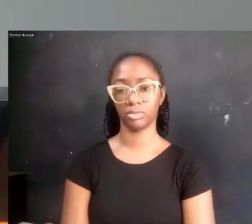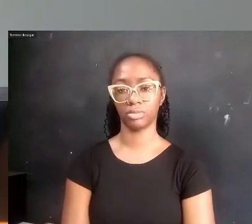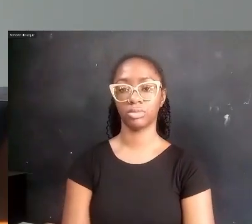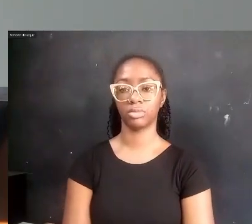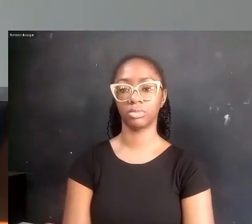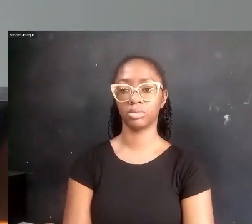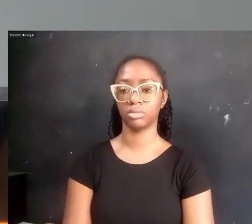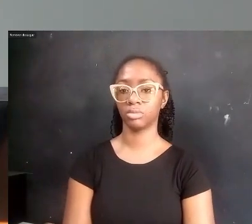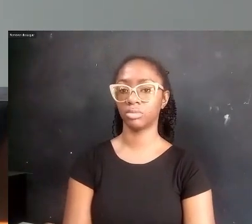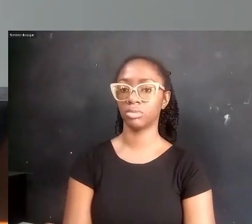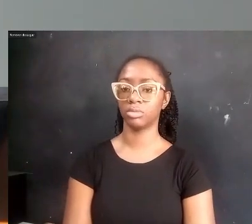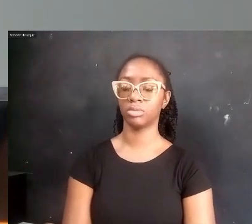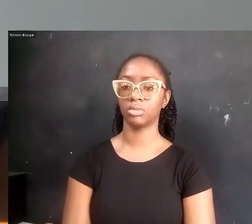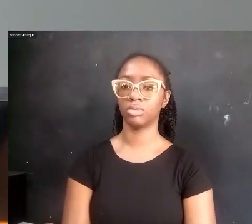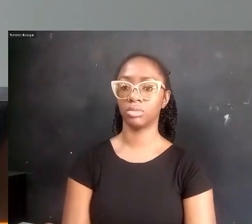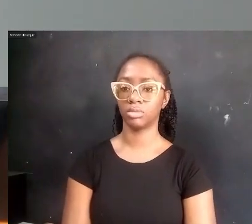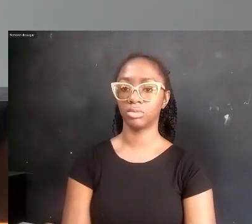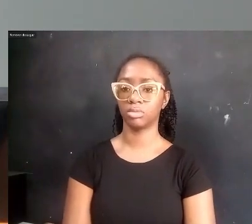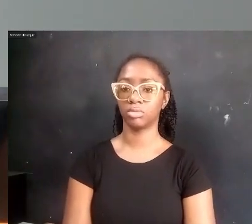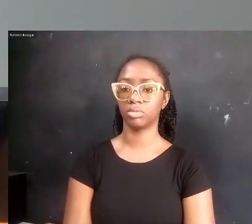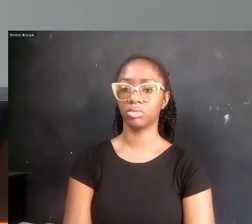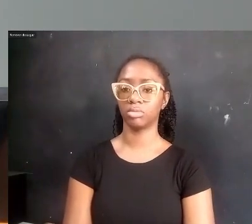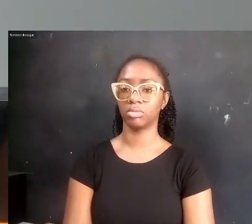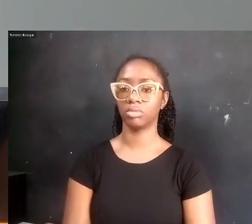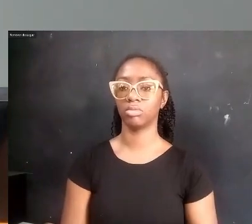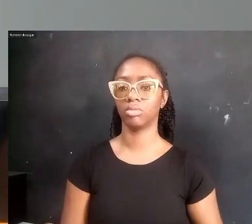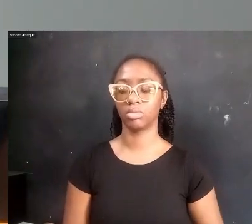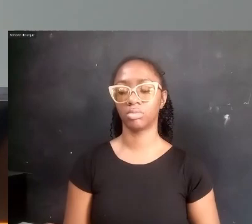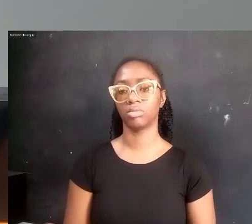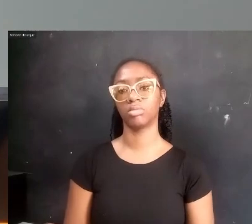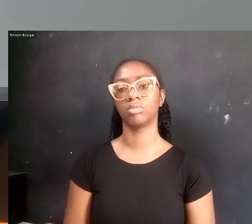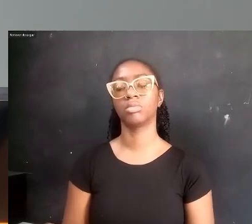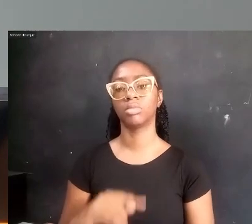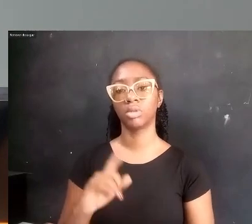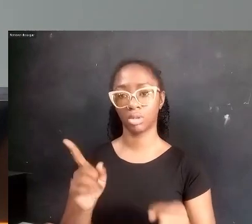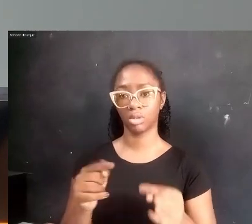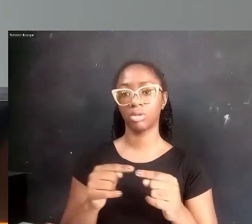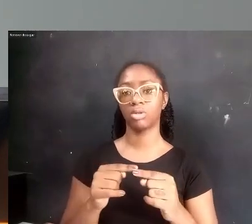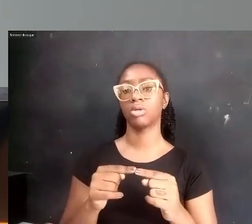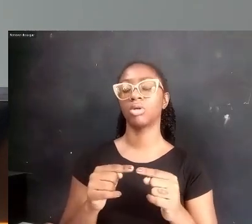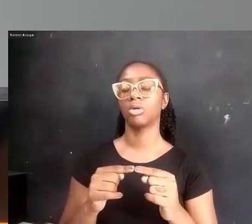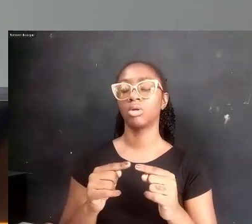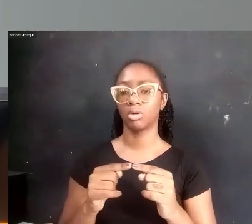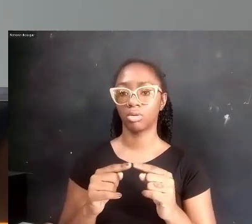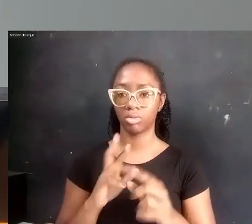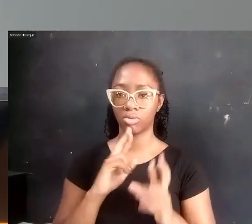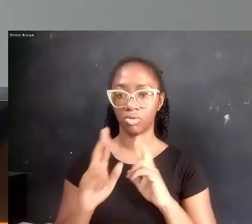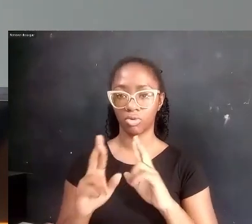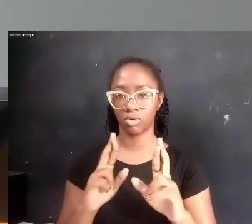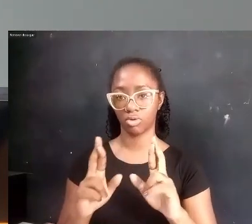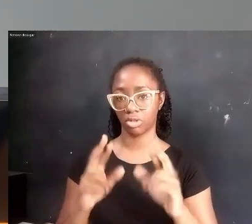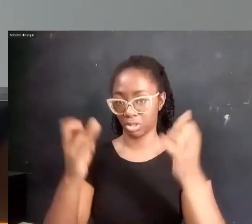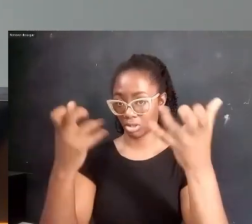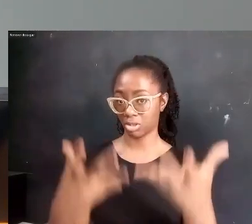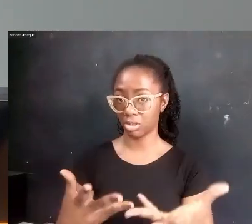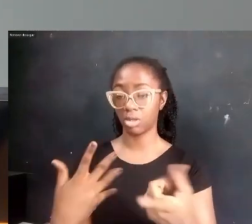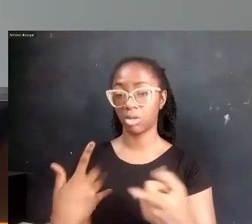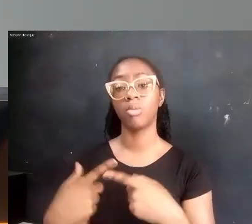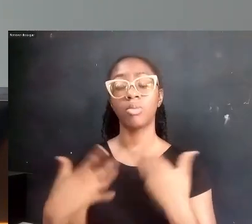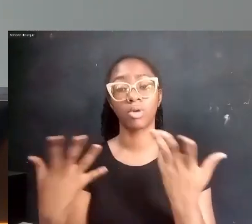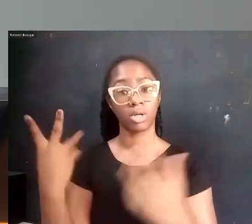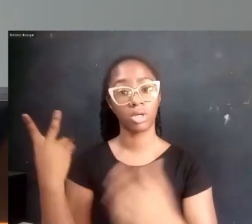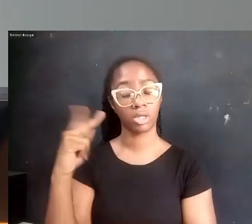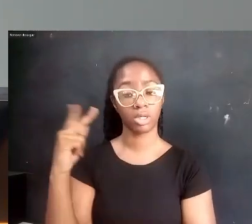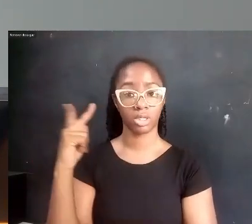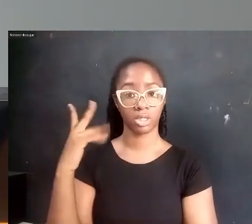Eso tiene una consecuencia especial. Eso explica por qué en la historia política